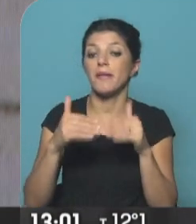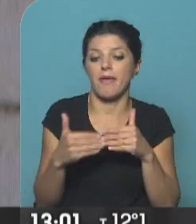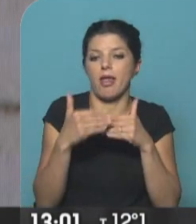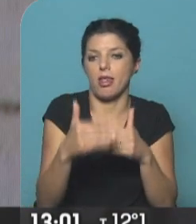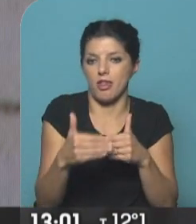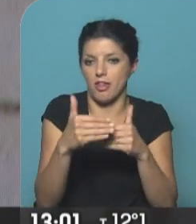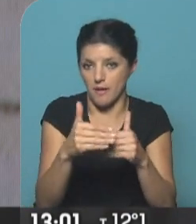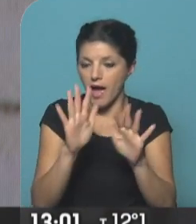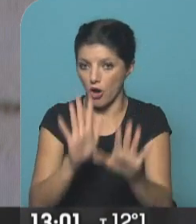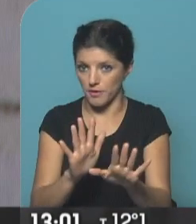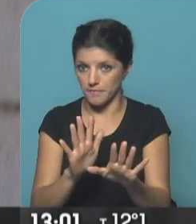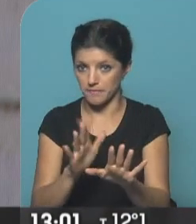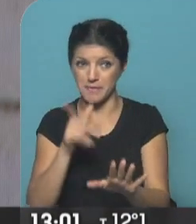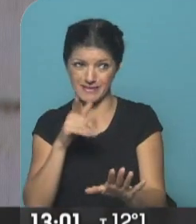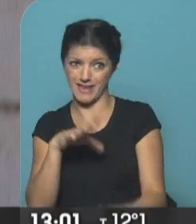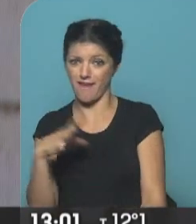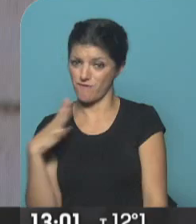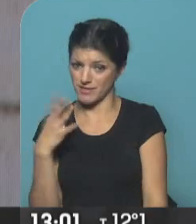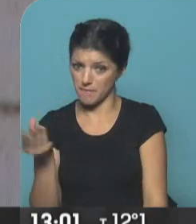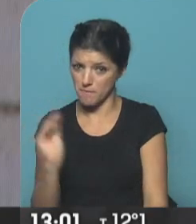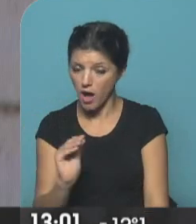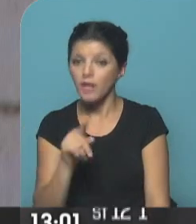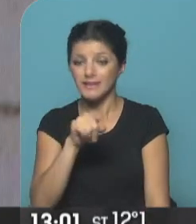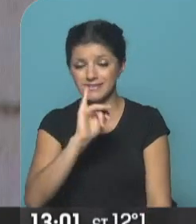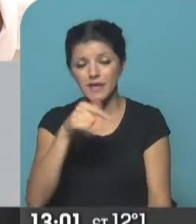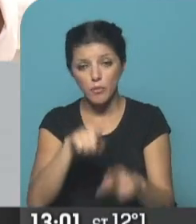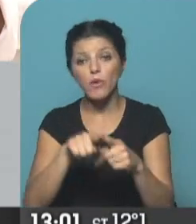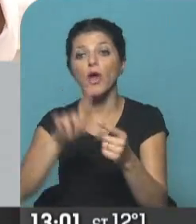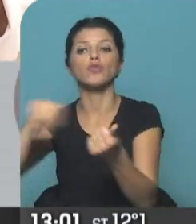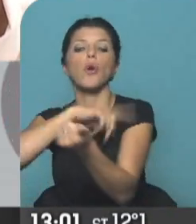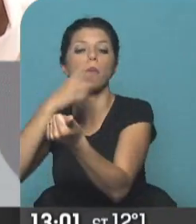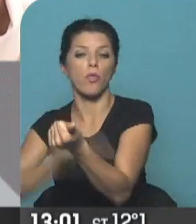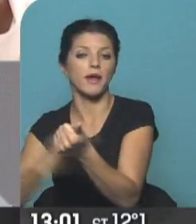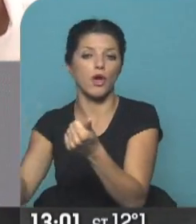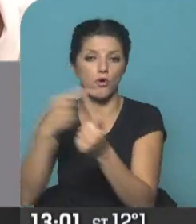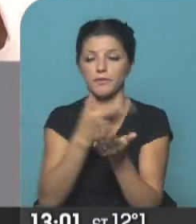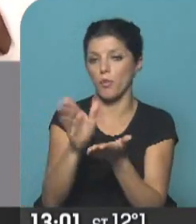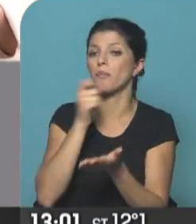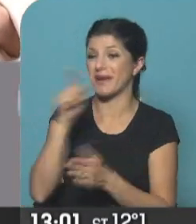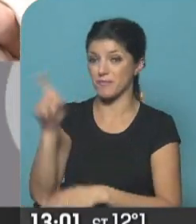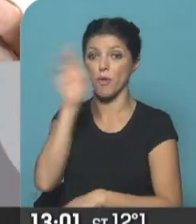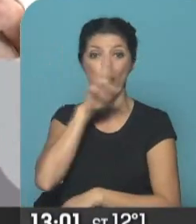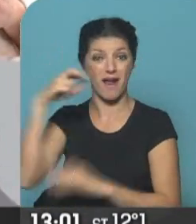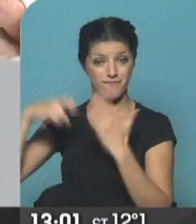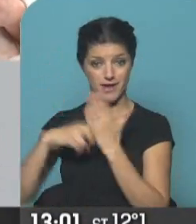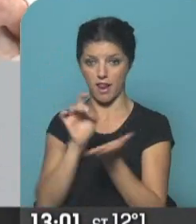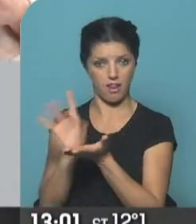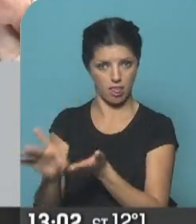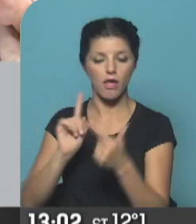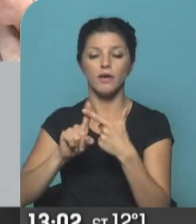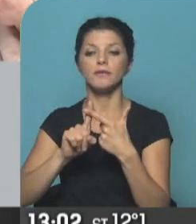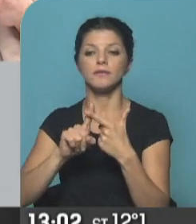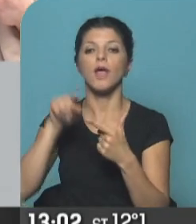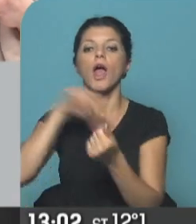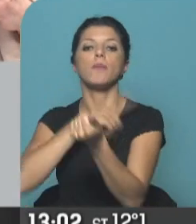Ahora, me parece que no va a alcanzar, en el sentido de que puede disolver los poderes que se le oponen, la corrió a la fiscal, absorbe los poderes del